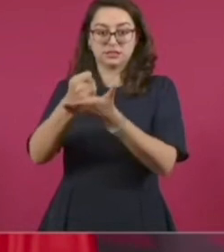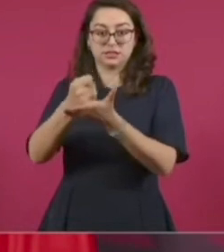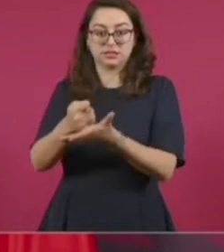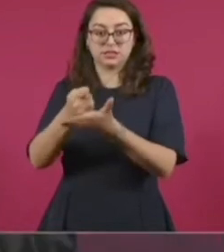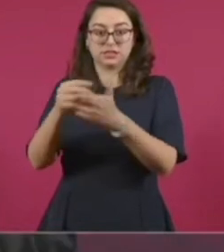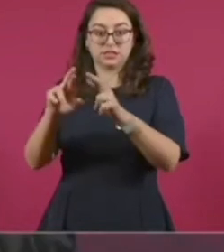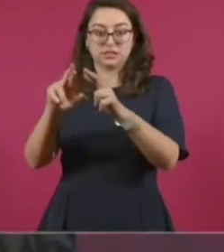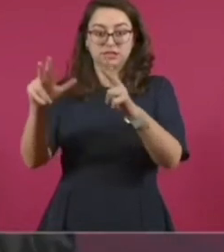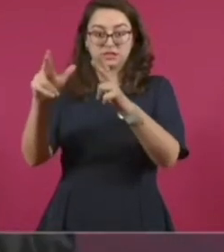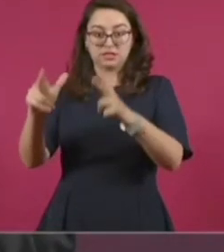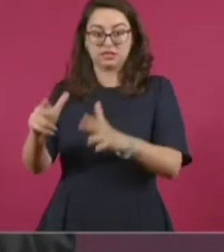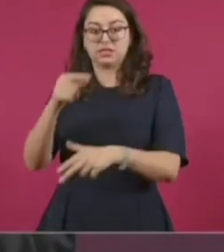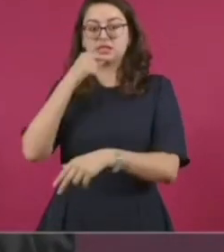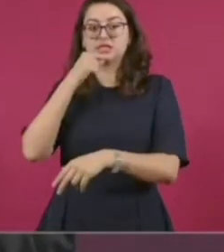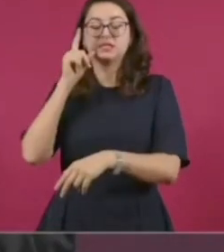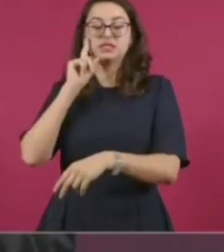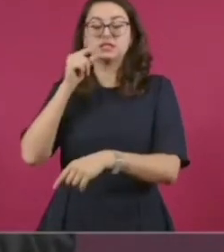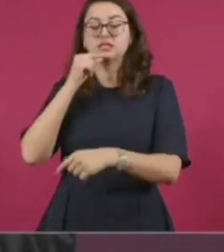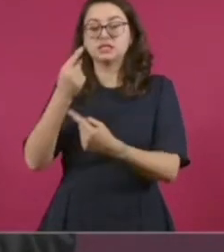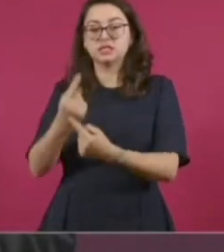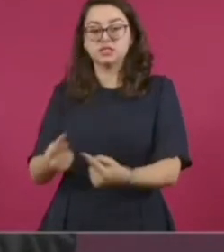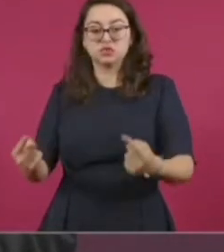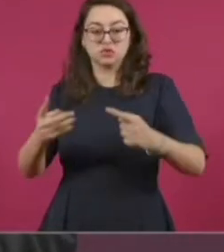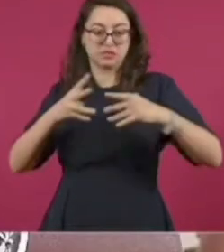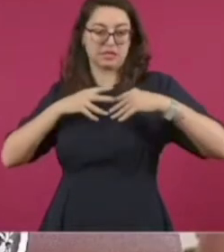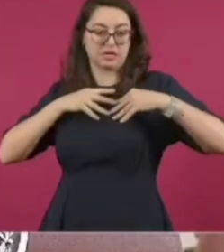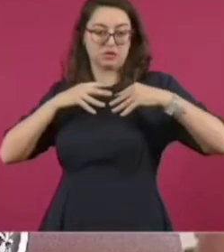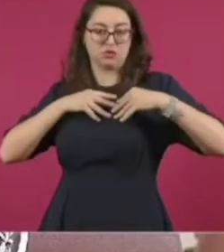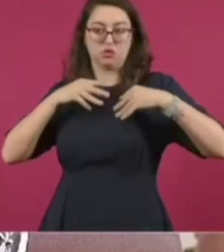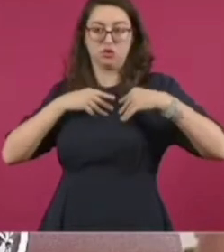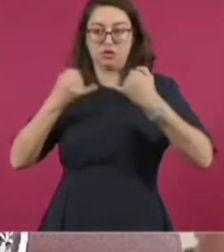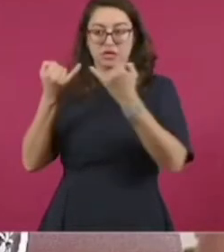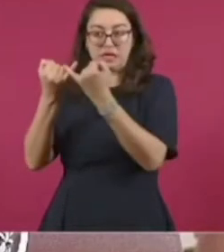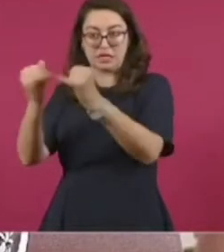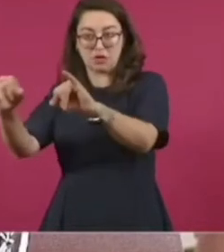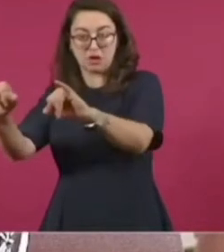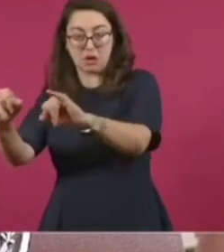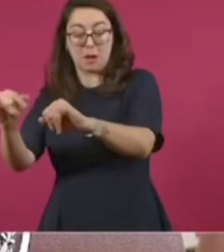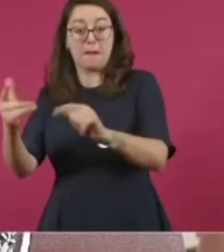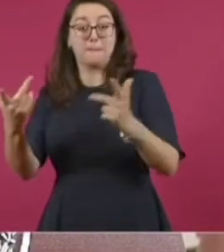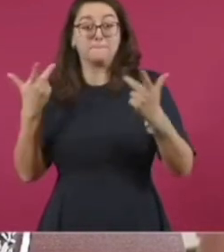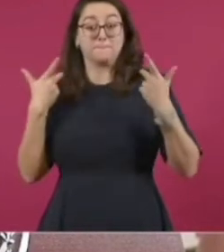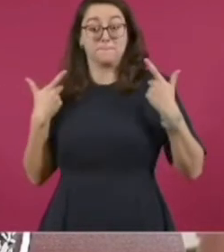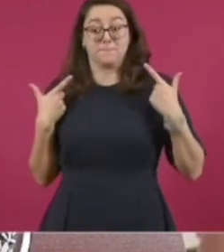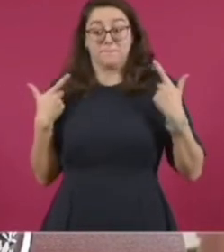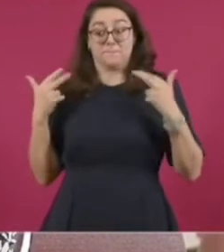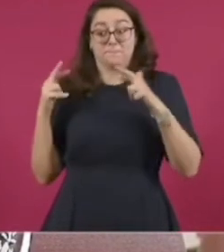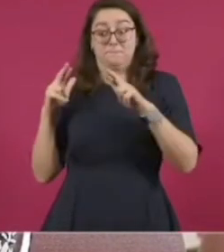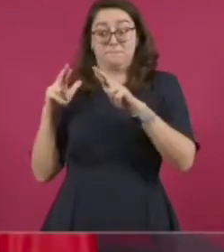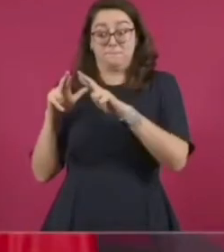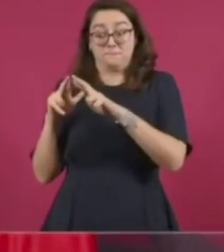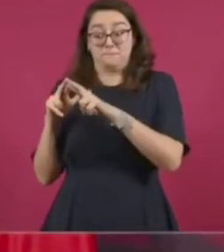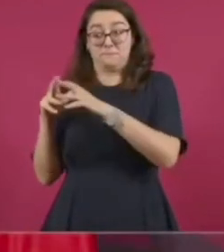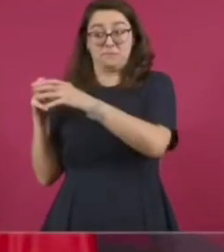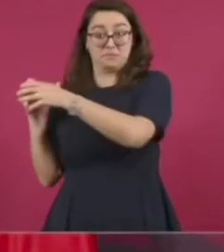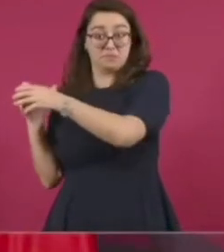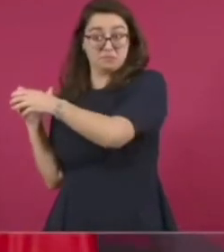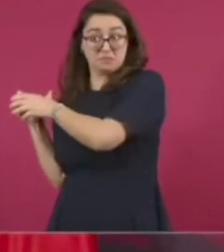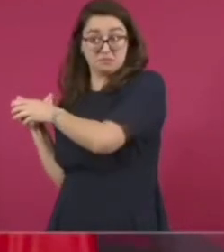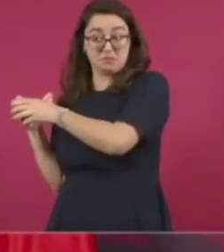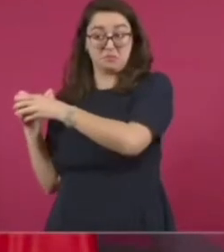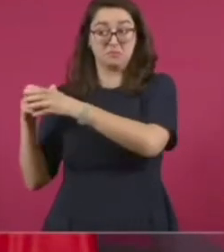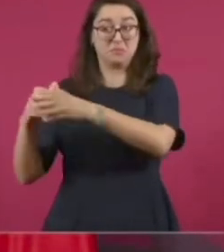rehabilitación para niñas, niños en la montaña, pues no iban con el propósito de hacer